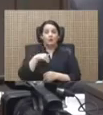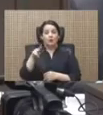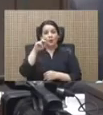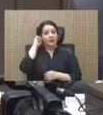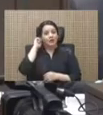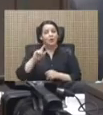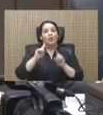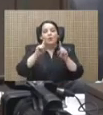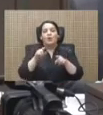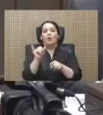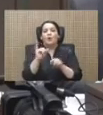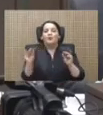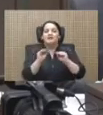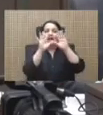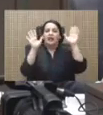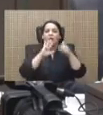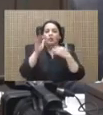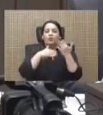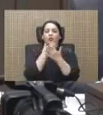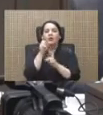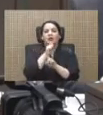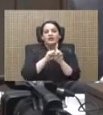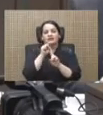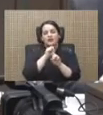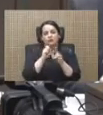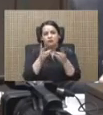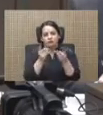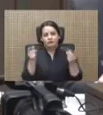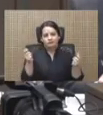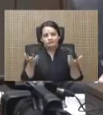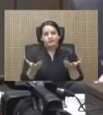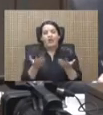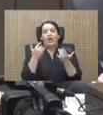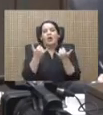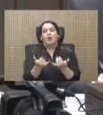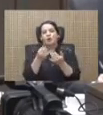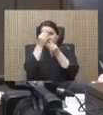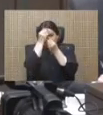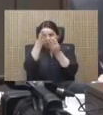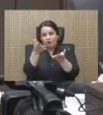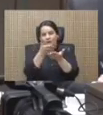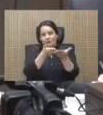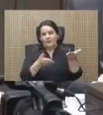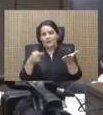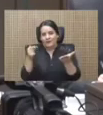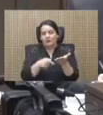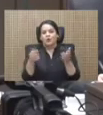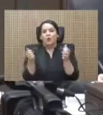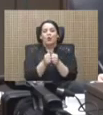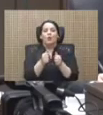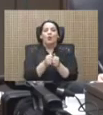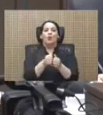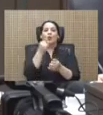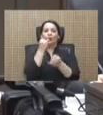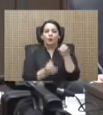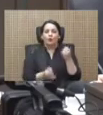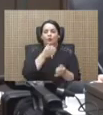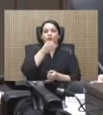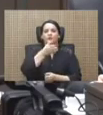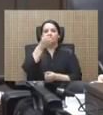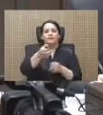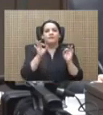como se aclararon los nublados del día y llegamos a este informe, con conclusiones y recomendaciones bien